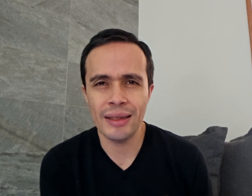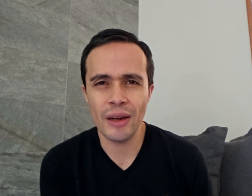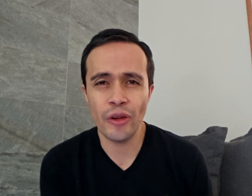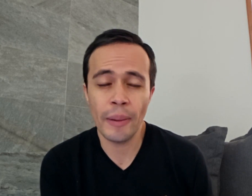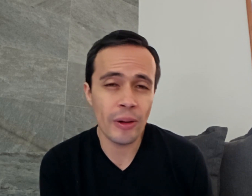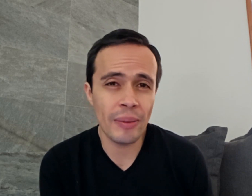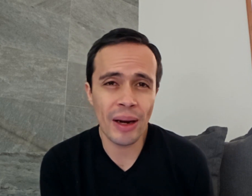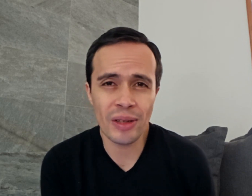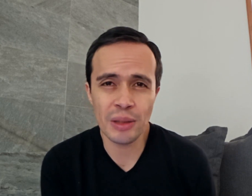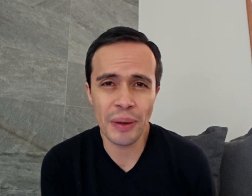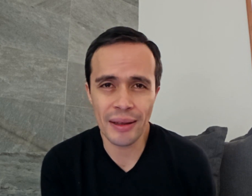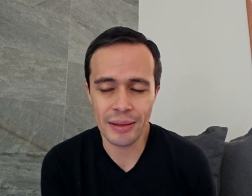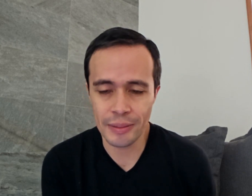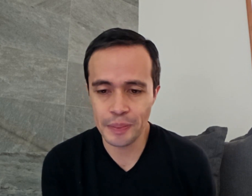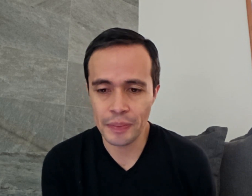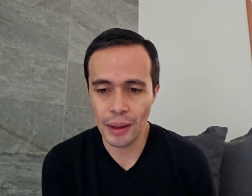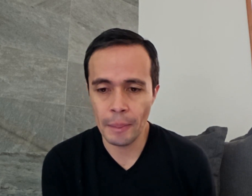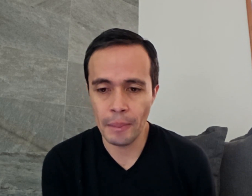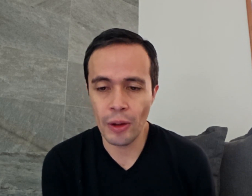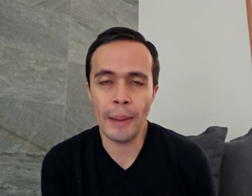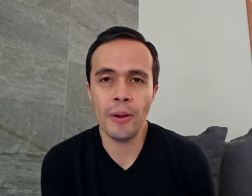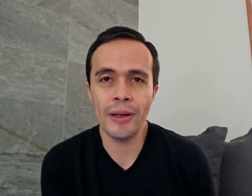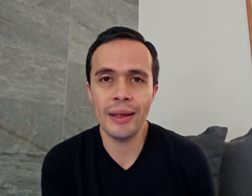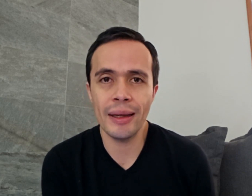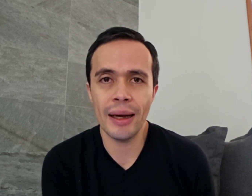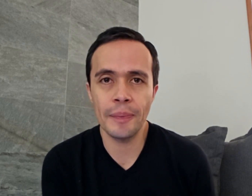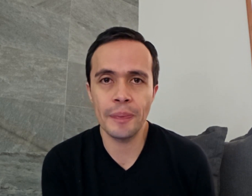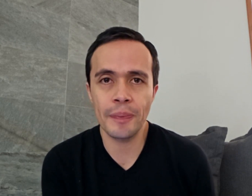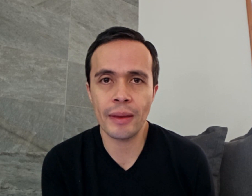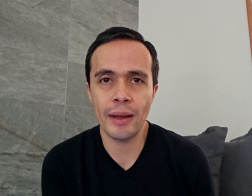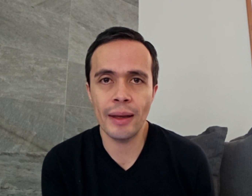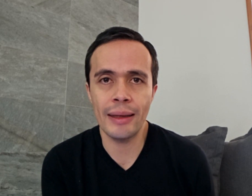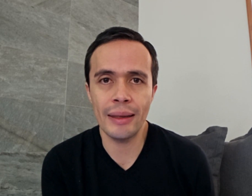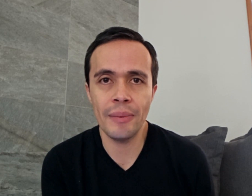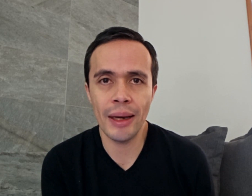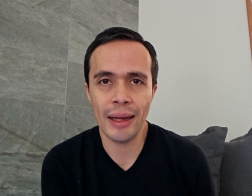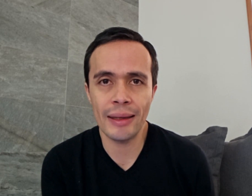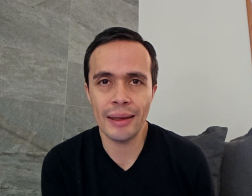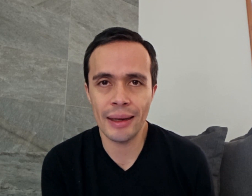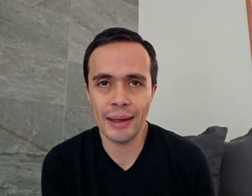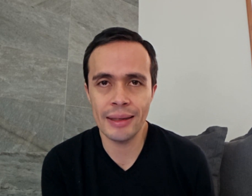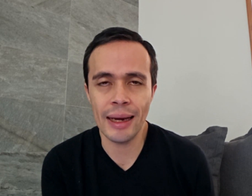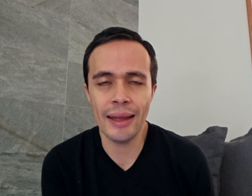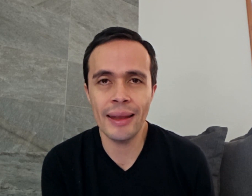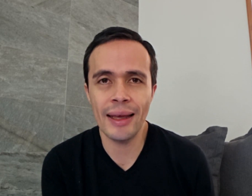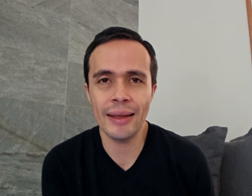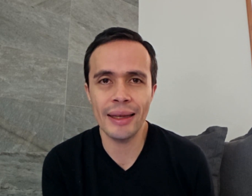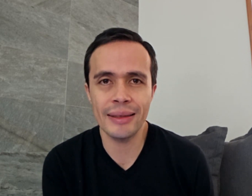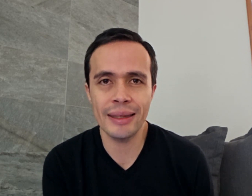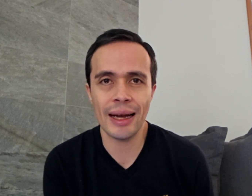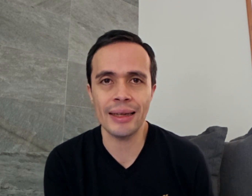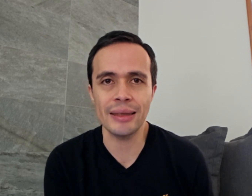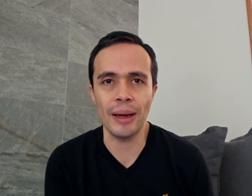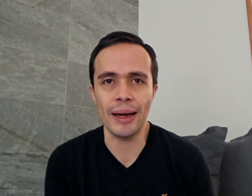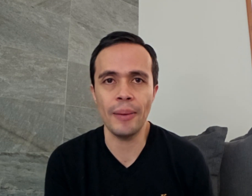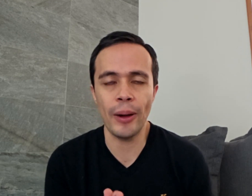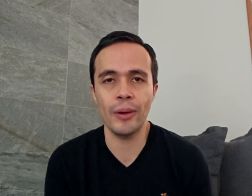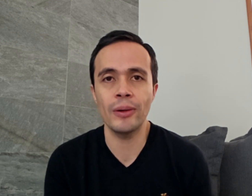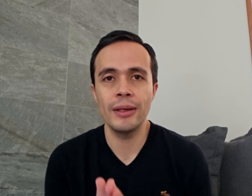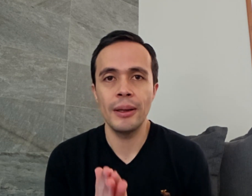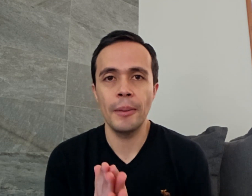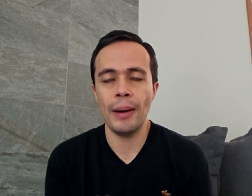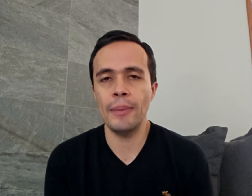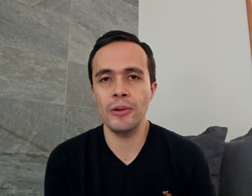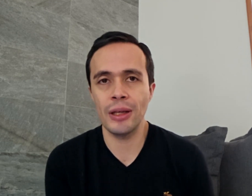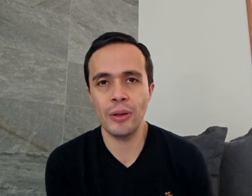Los Ángeles, California, pero también en otras partes, por la política antiinmigrante que se alienta desde la Casa Blanca.